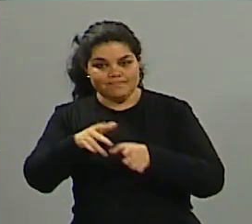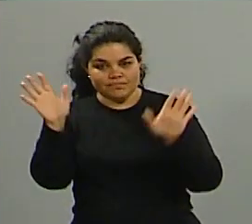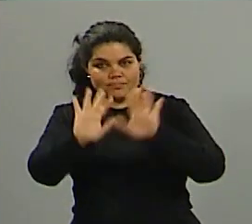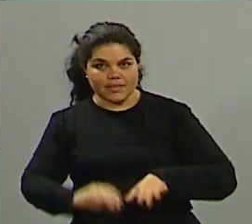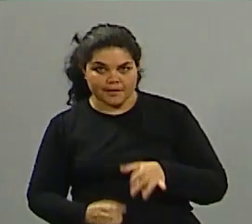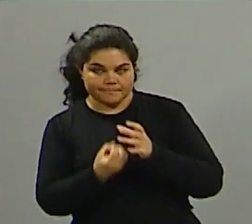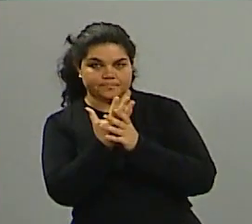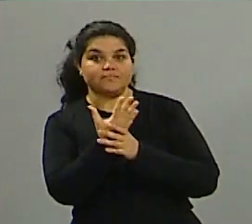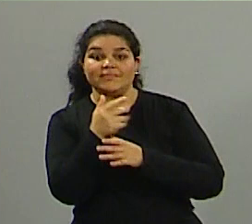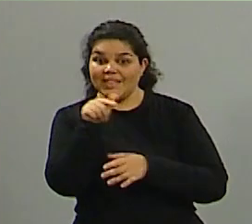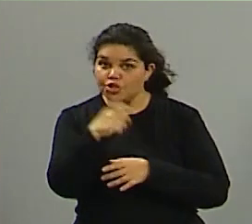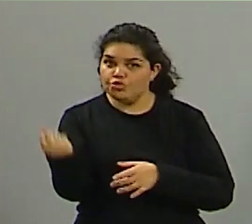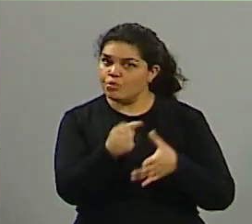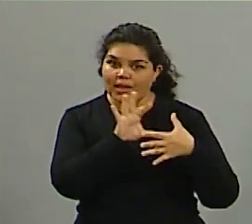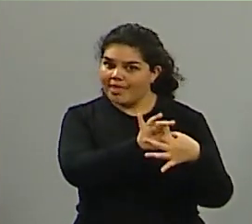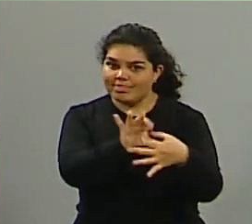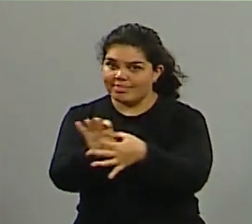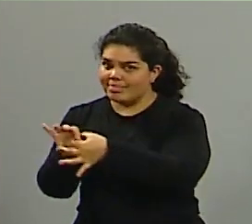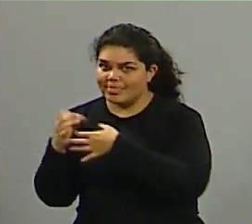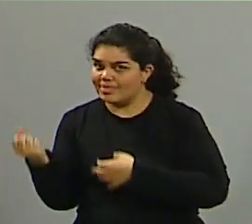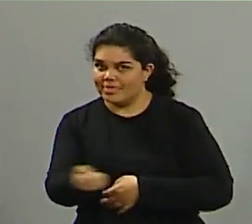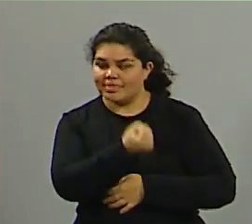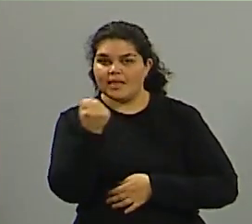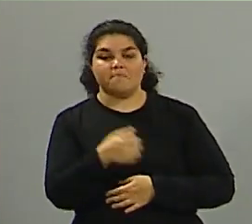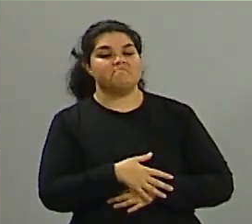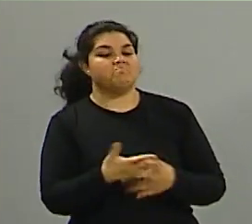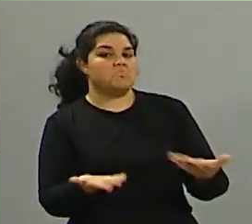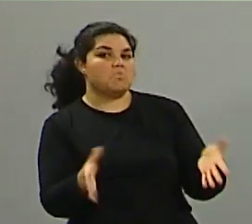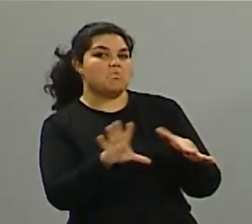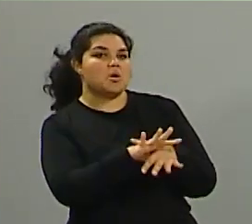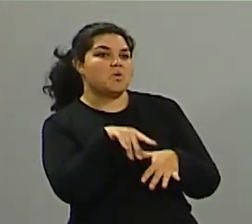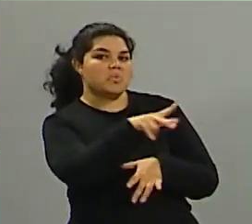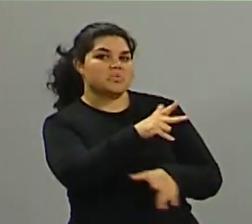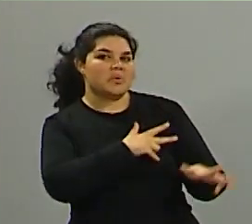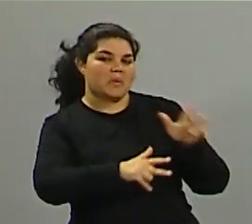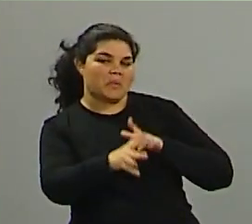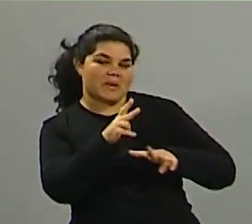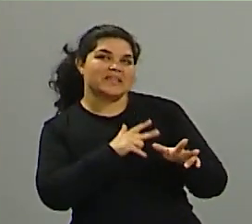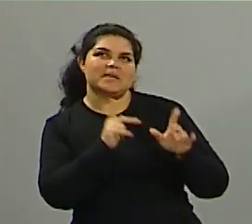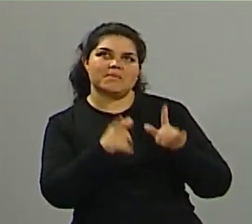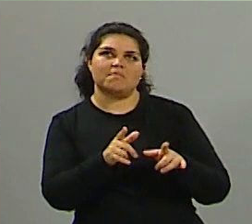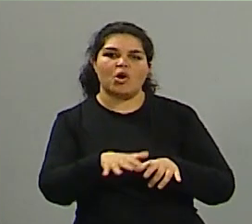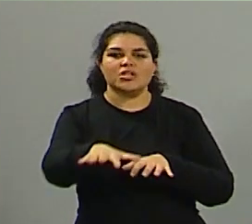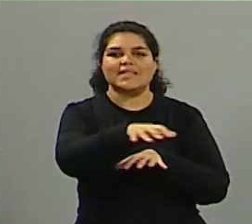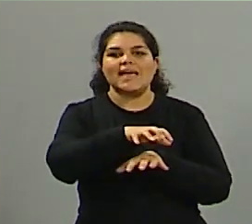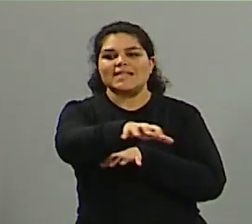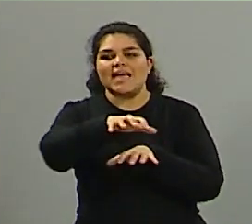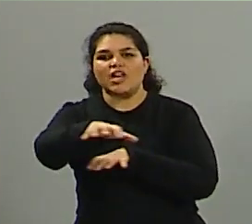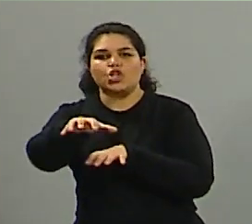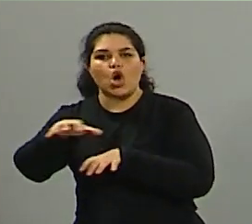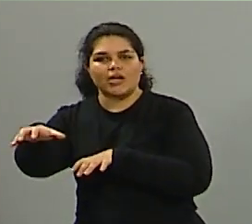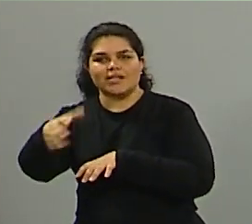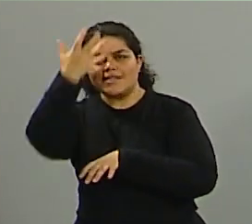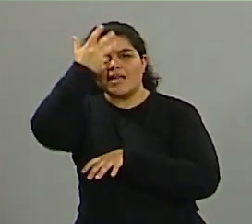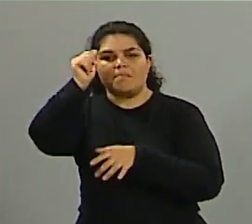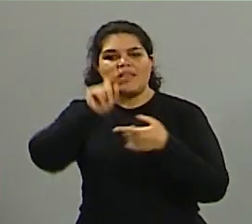Roberto, ¿cómo era la relación? Bueno, vos decías, se empezaba a llevar bien con ciertos sectores de la provincia de Mendoza, que por ahí,